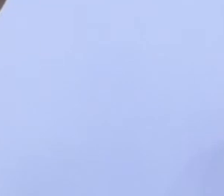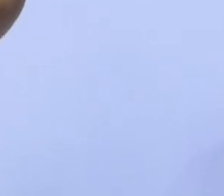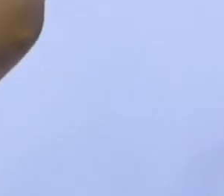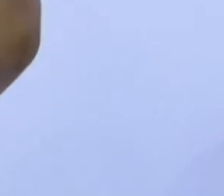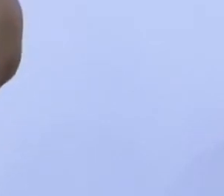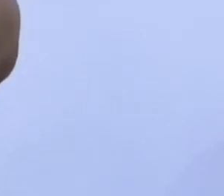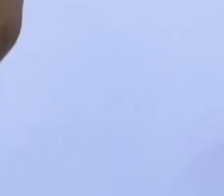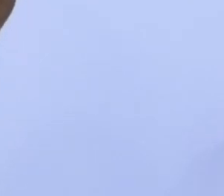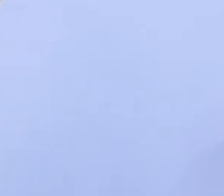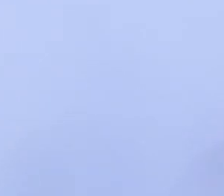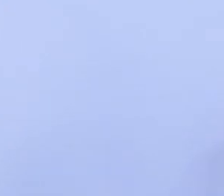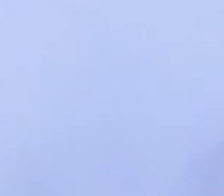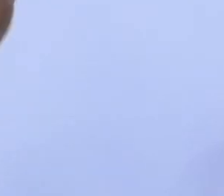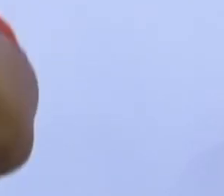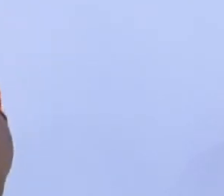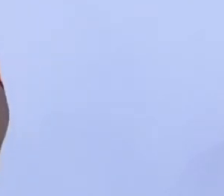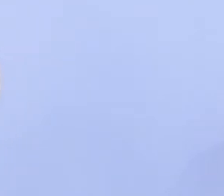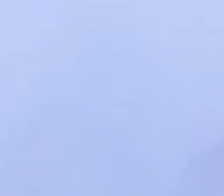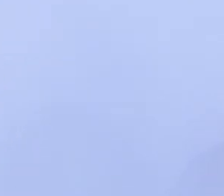aprendizajes,